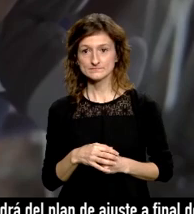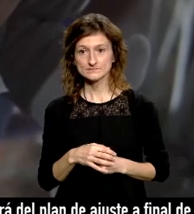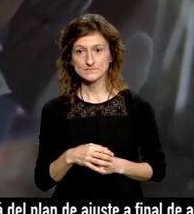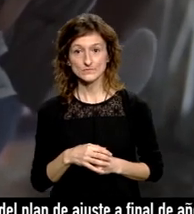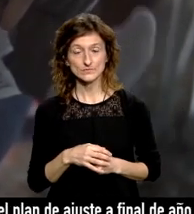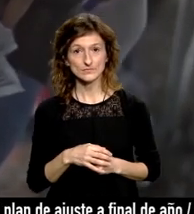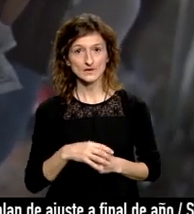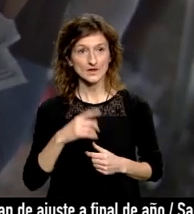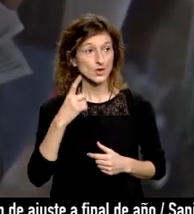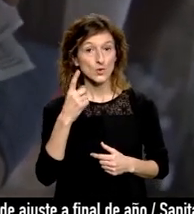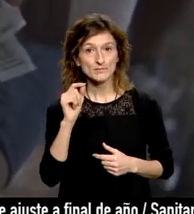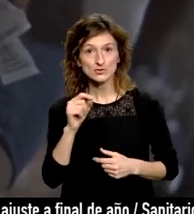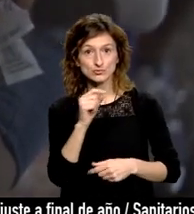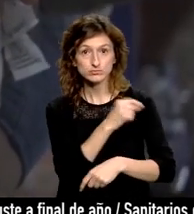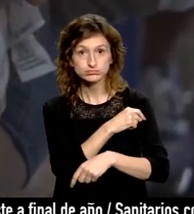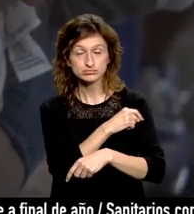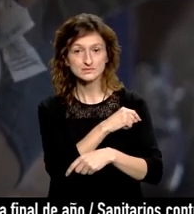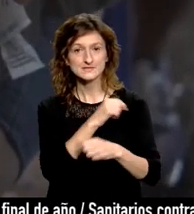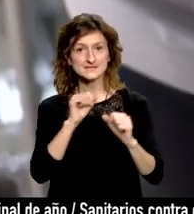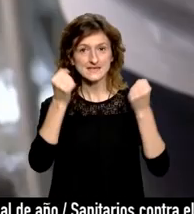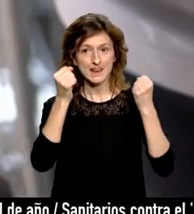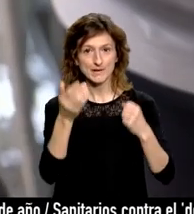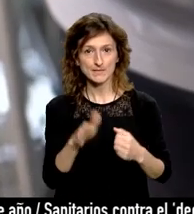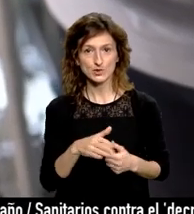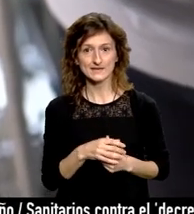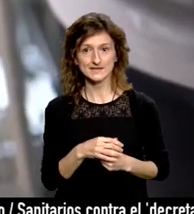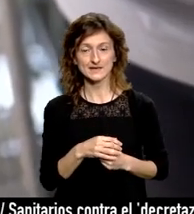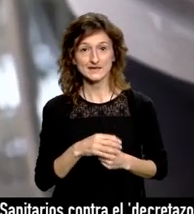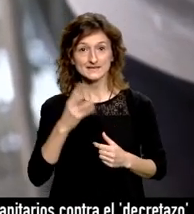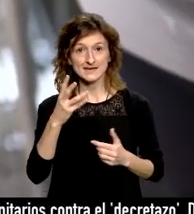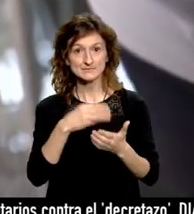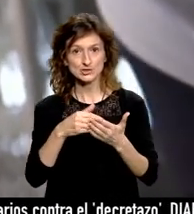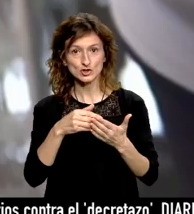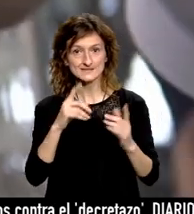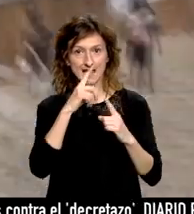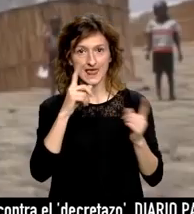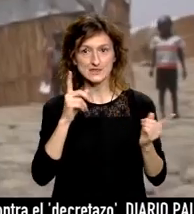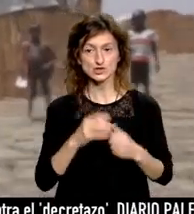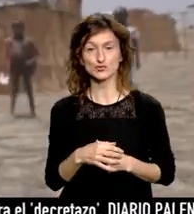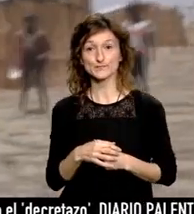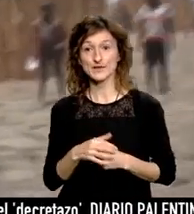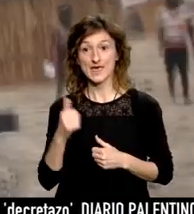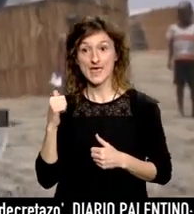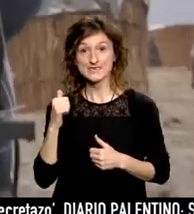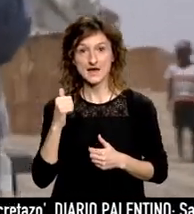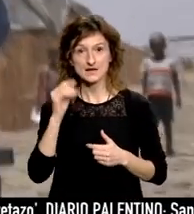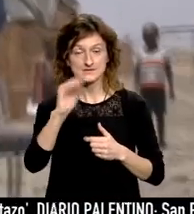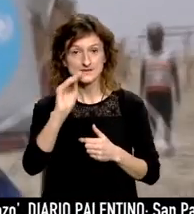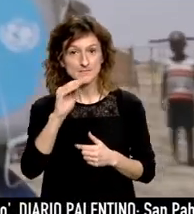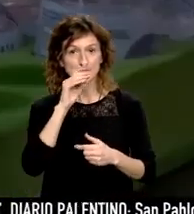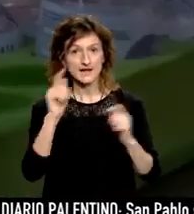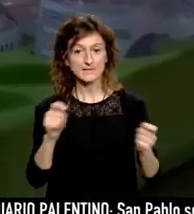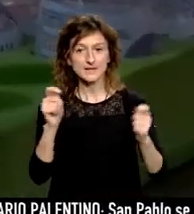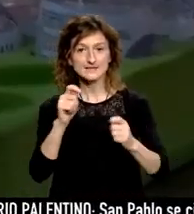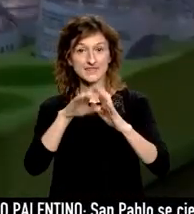Cada minuto las vacunas salvan a 5 niños de la muerte, a 3 millones al año. UNICEF hace un llamamiento para que las campañas